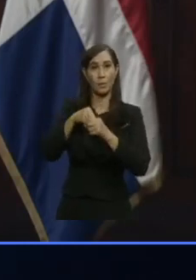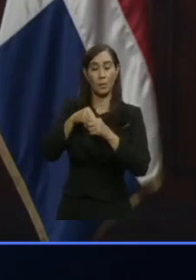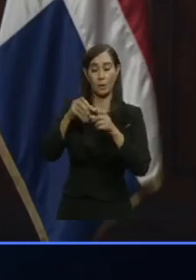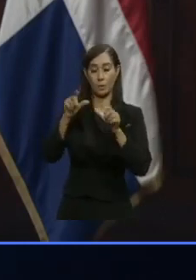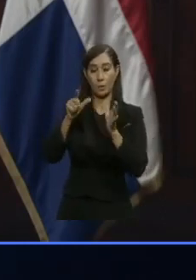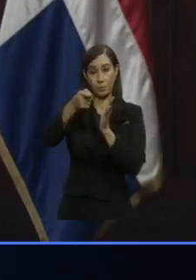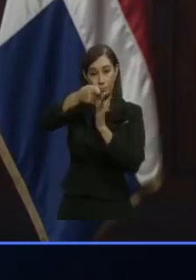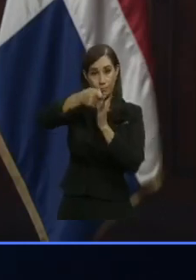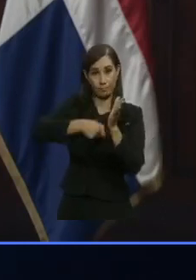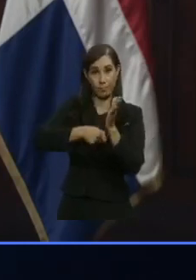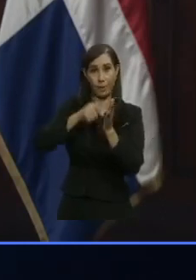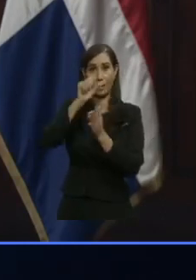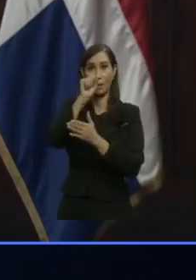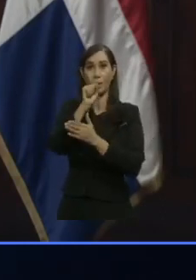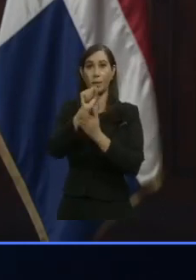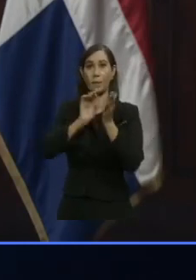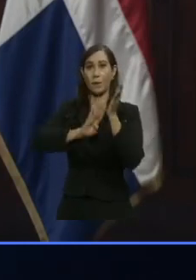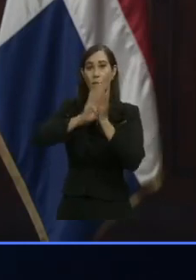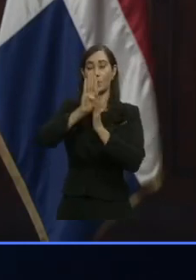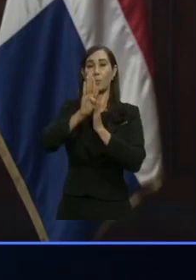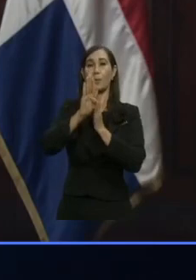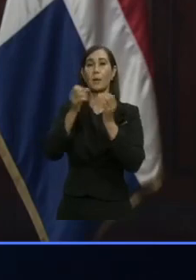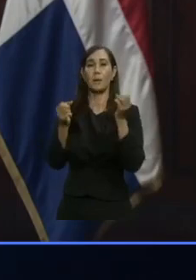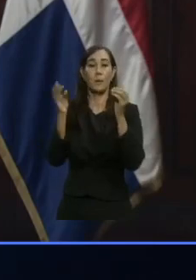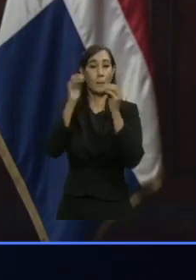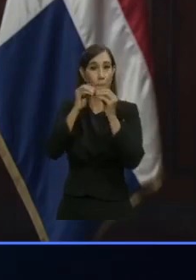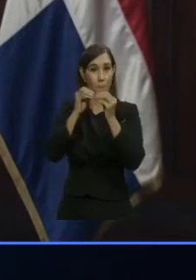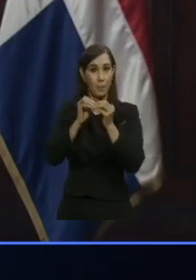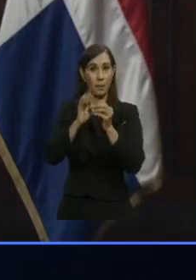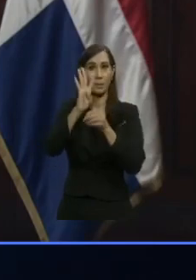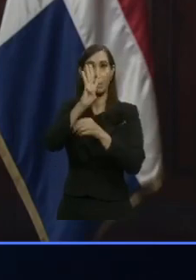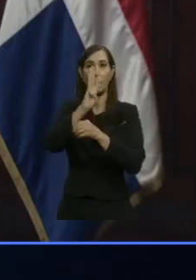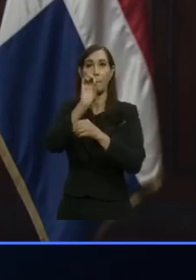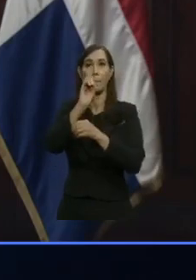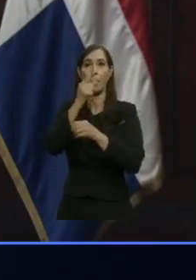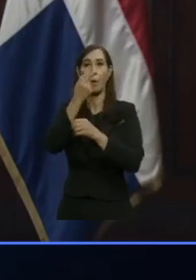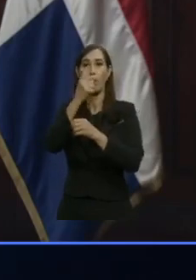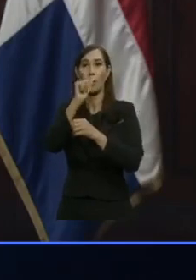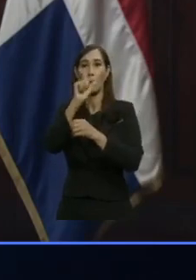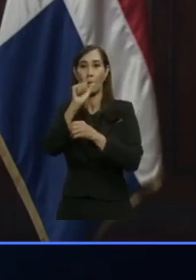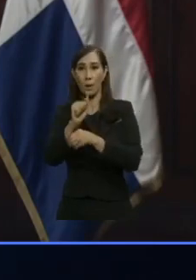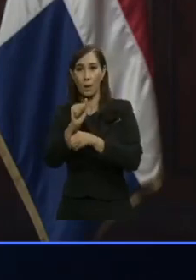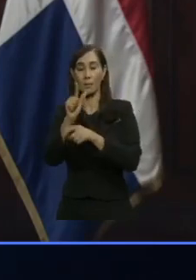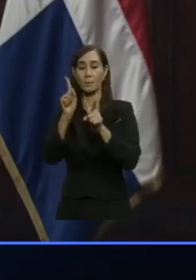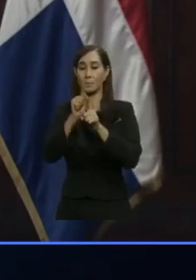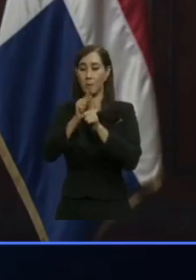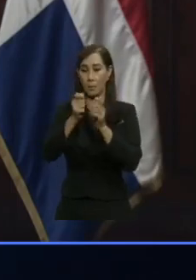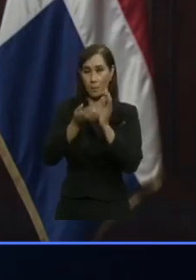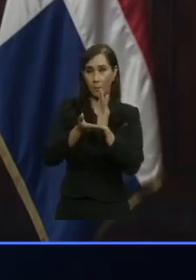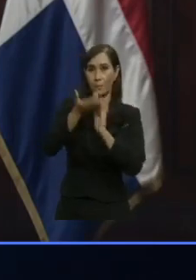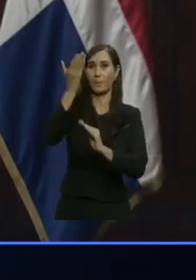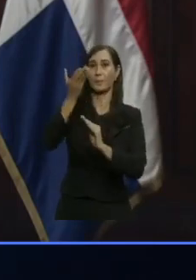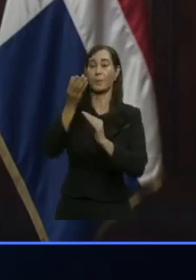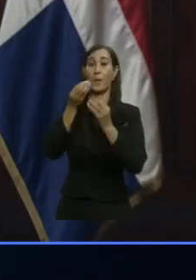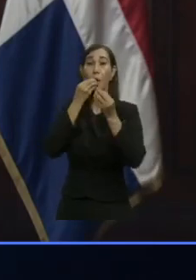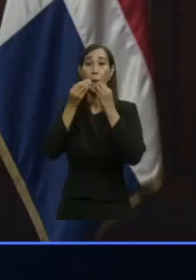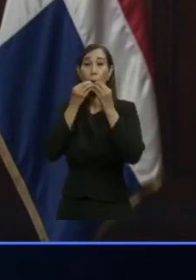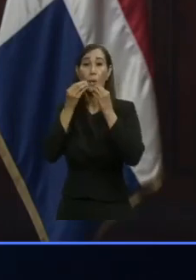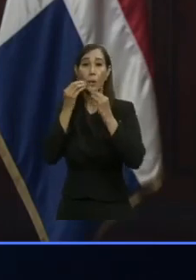presupuesto entonces usted elabora pero ahora mismo hay una cosa que es difícil